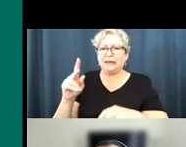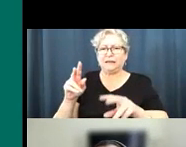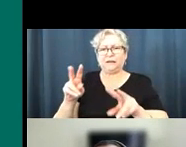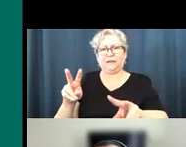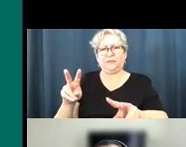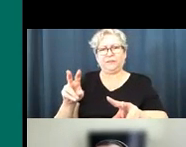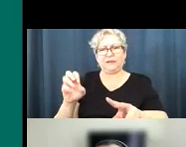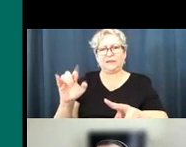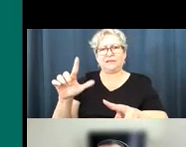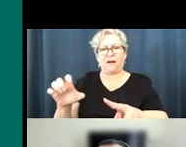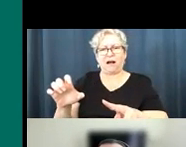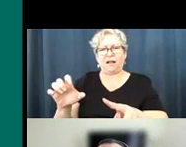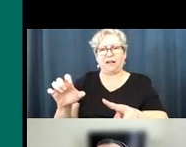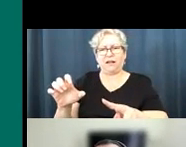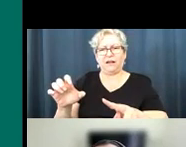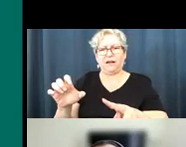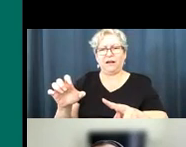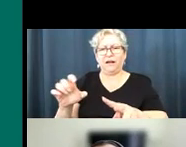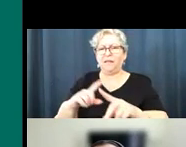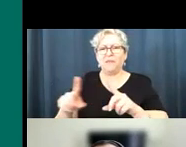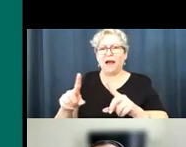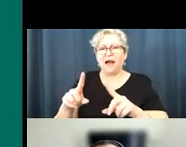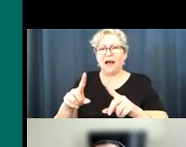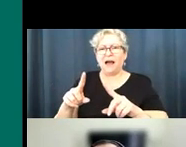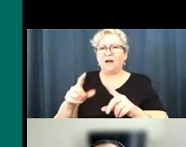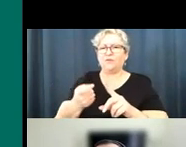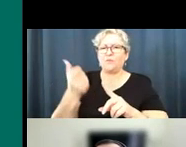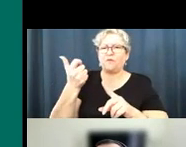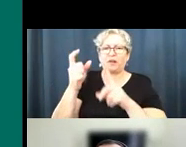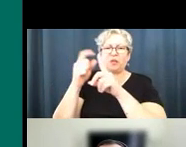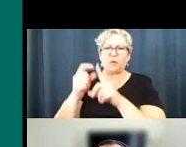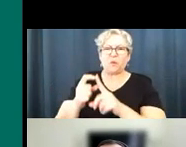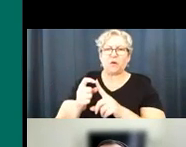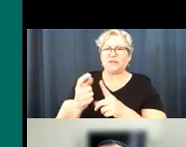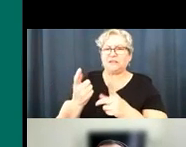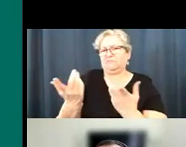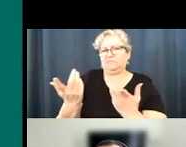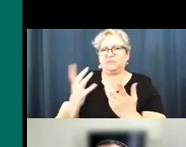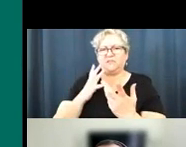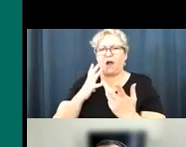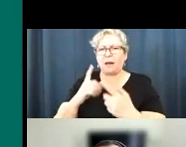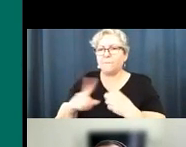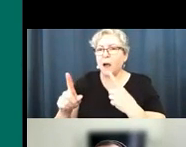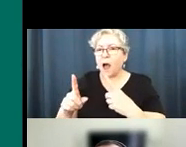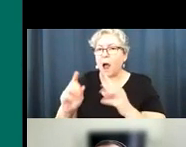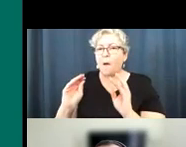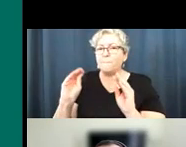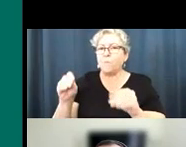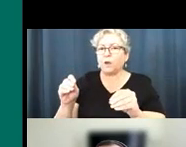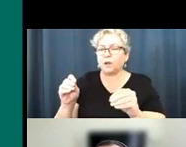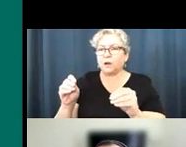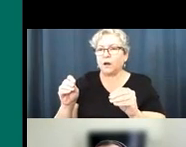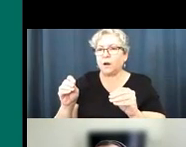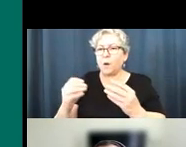Si eso no dice nada. Usted puede ver si algo, si el estilo, si eso, algo está diseñado para que lo llene o para que lo apriete. Pero